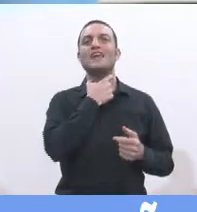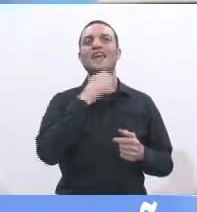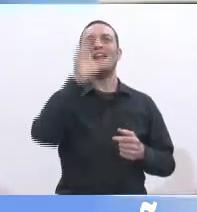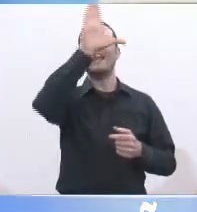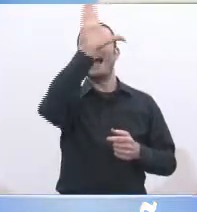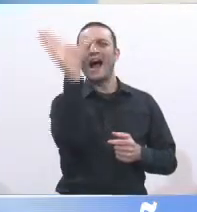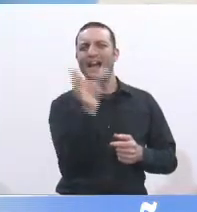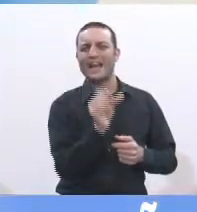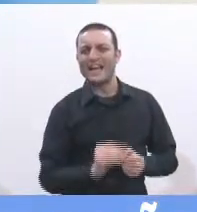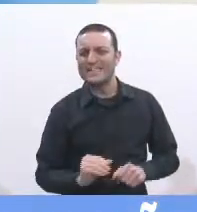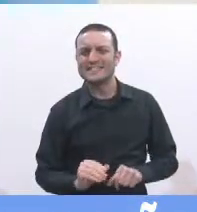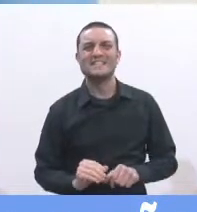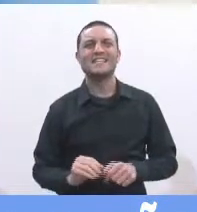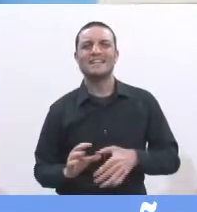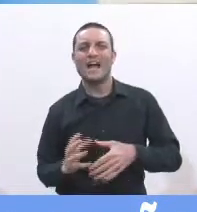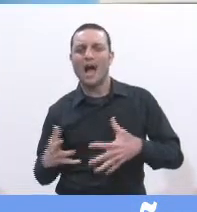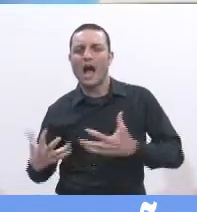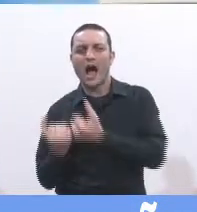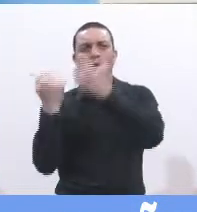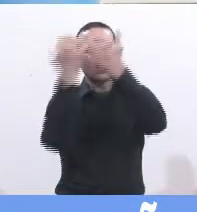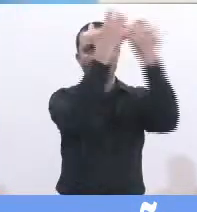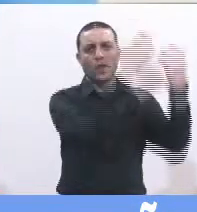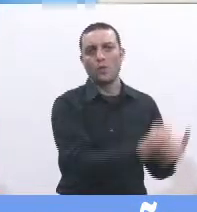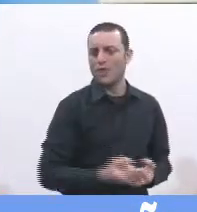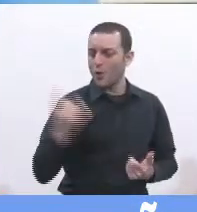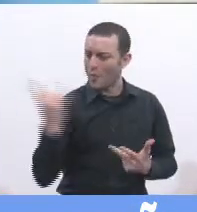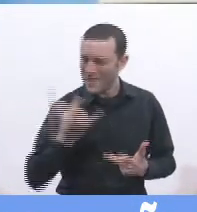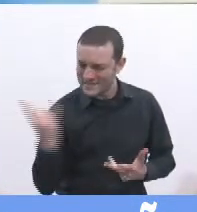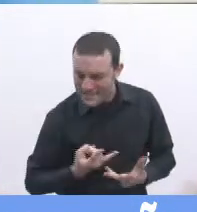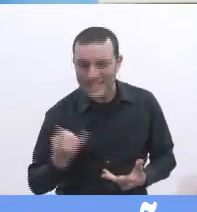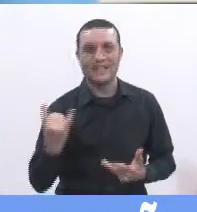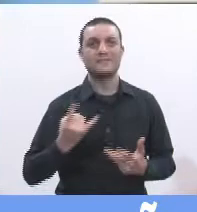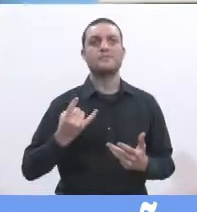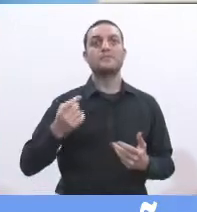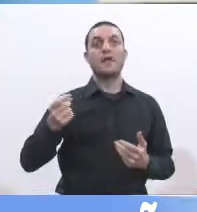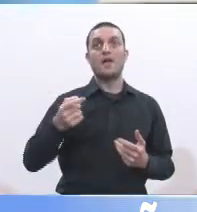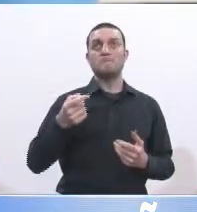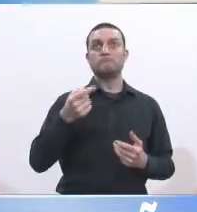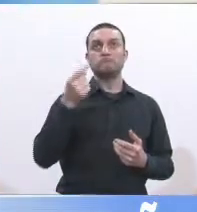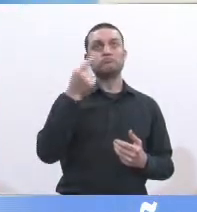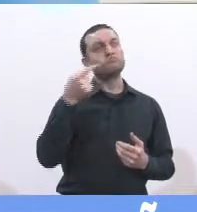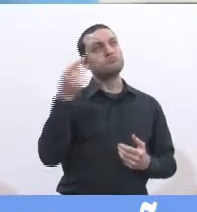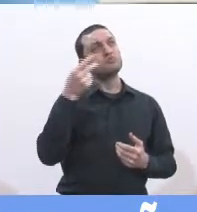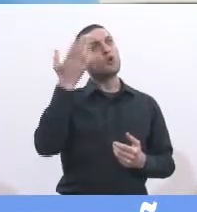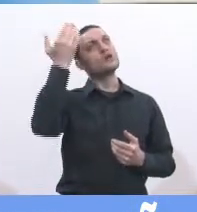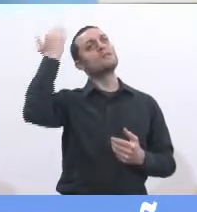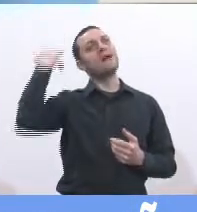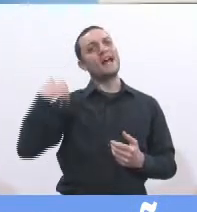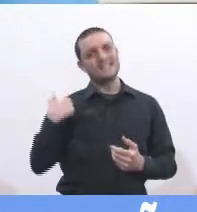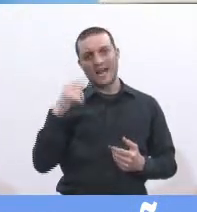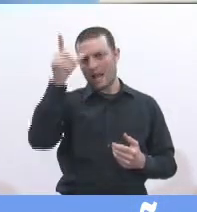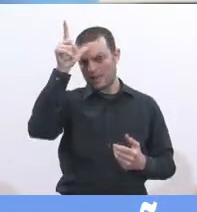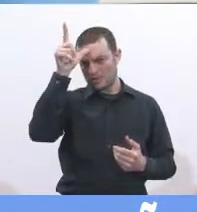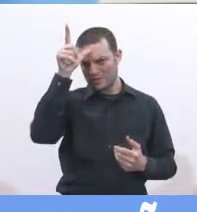políticos. Lo que empezó hace unas semanas atrás con un reclamo genuino de la policía bonaerense en una provincia, la